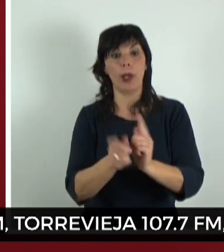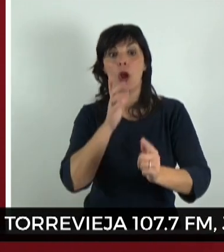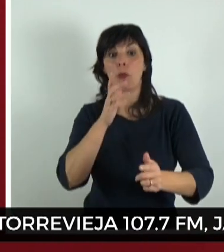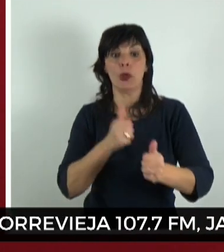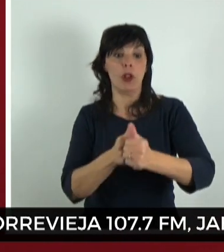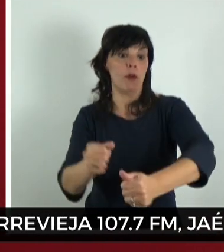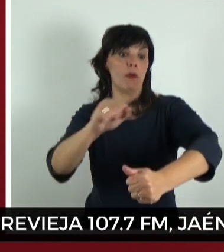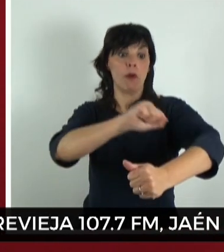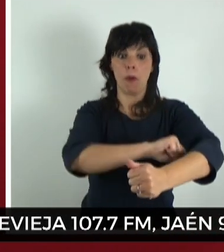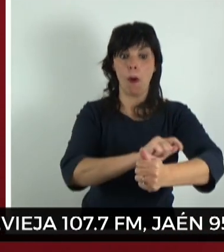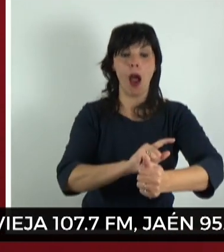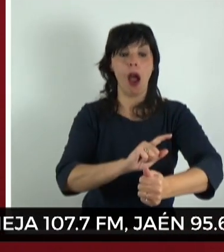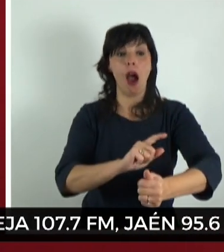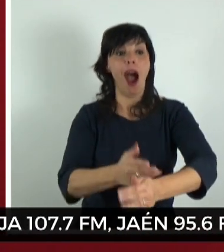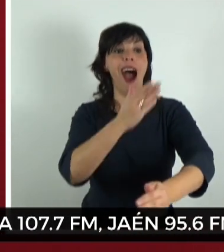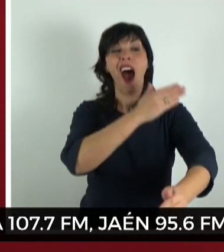Boanerges,